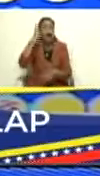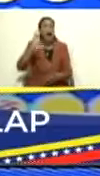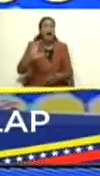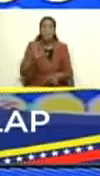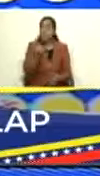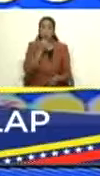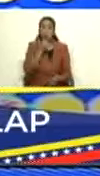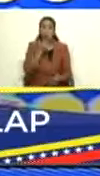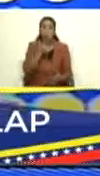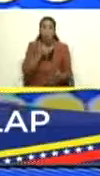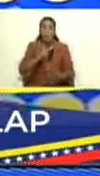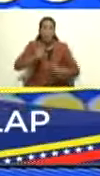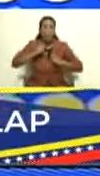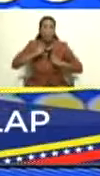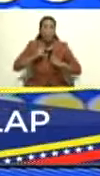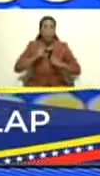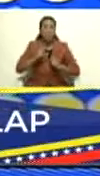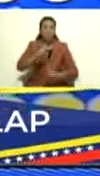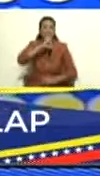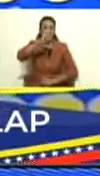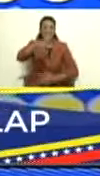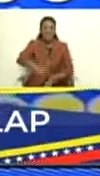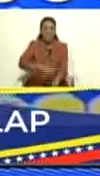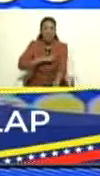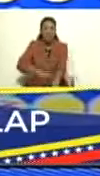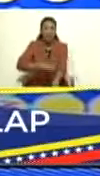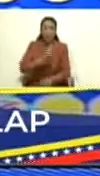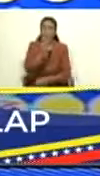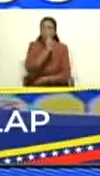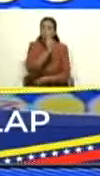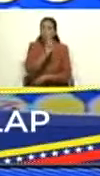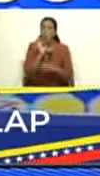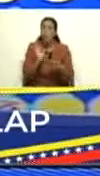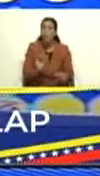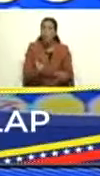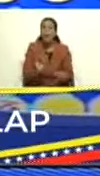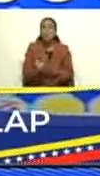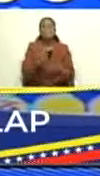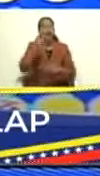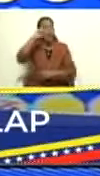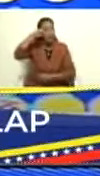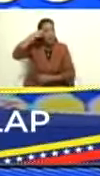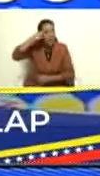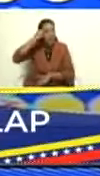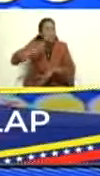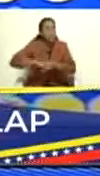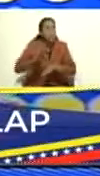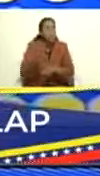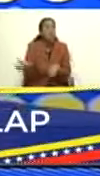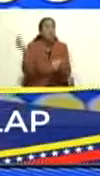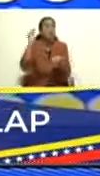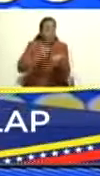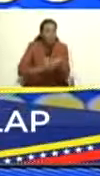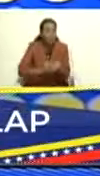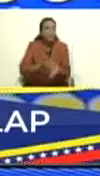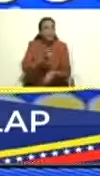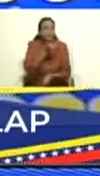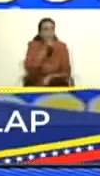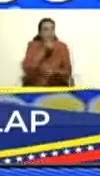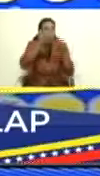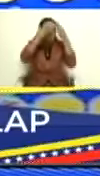para la vindicta o el resentimiento, sino para recordar que no podemos